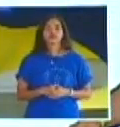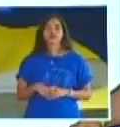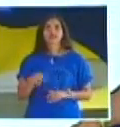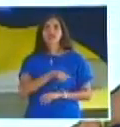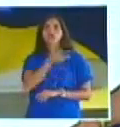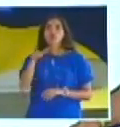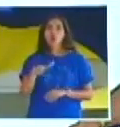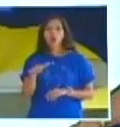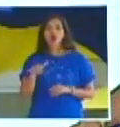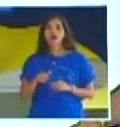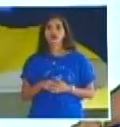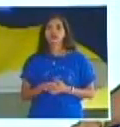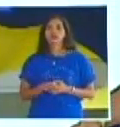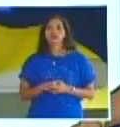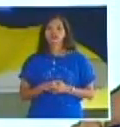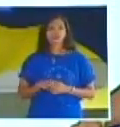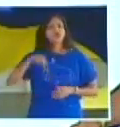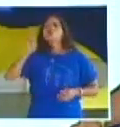Igualmente,